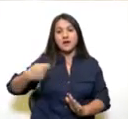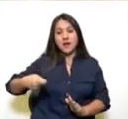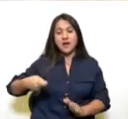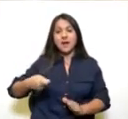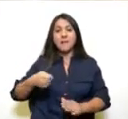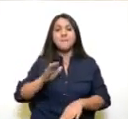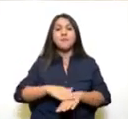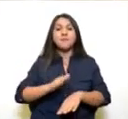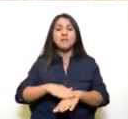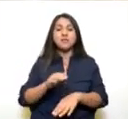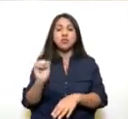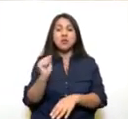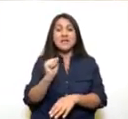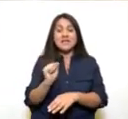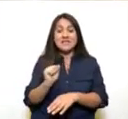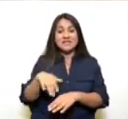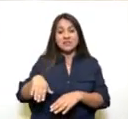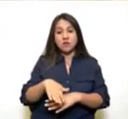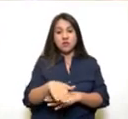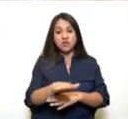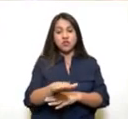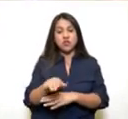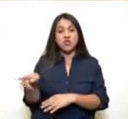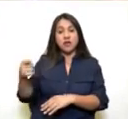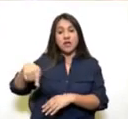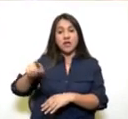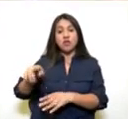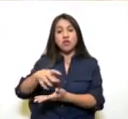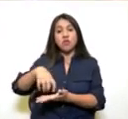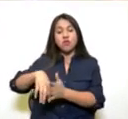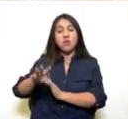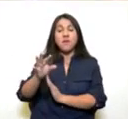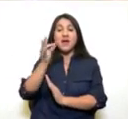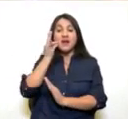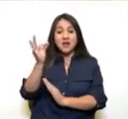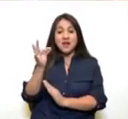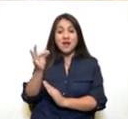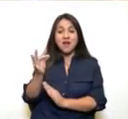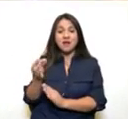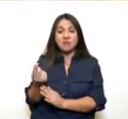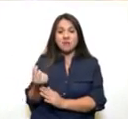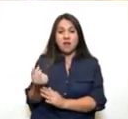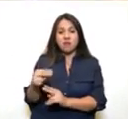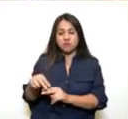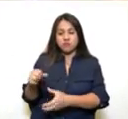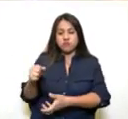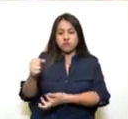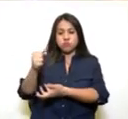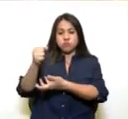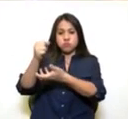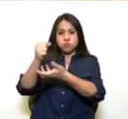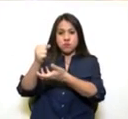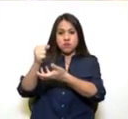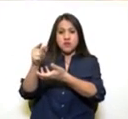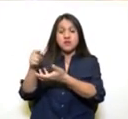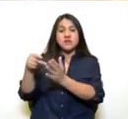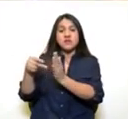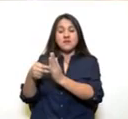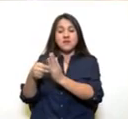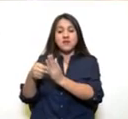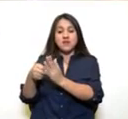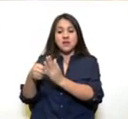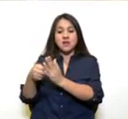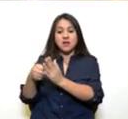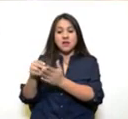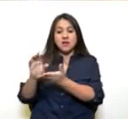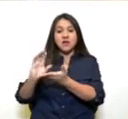que tienen logran recaudar más dinero más recursos y eso se distribuye en un pozo que se llama